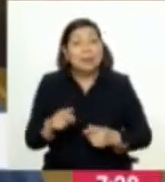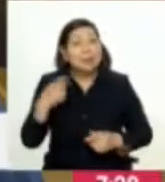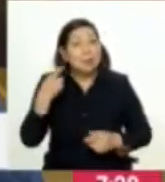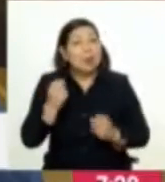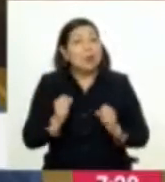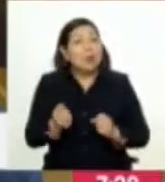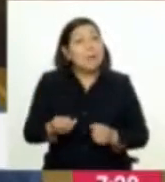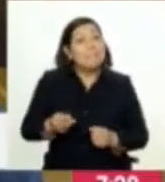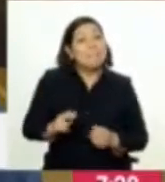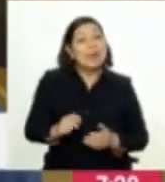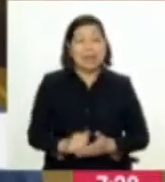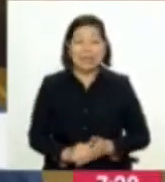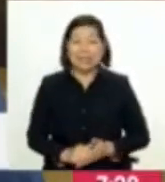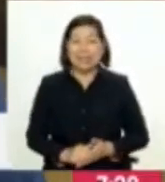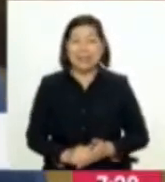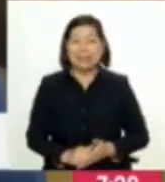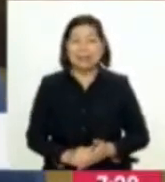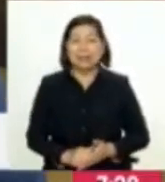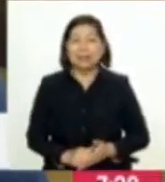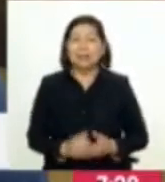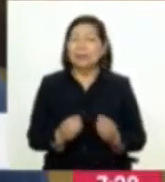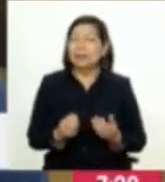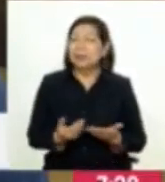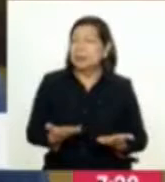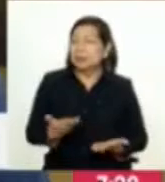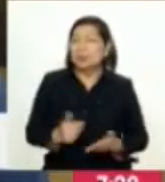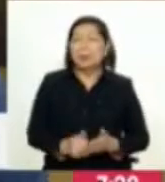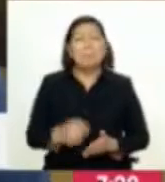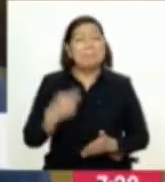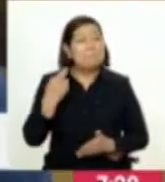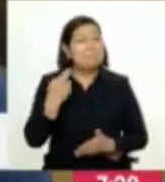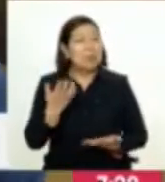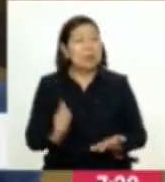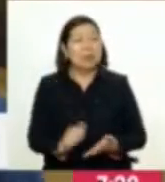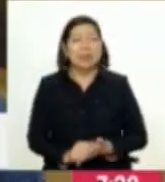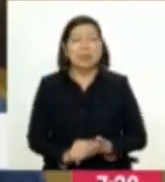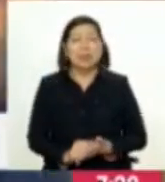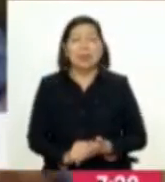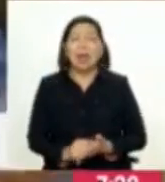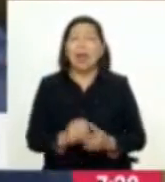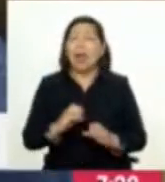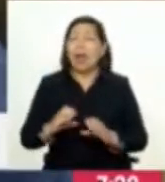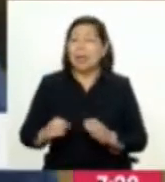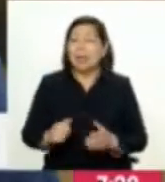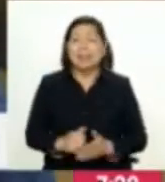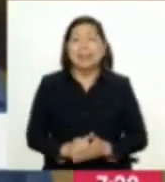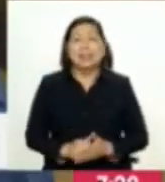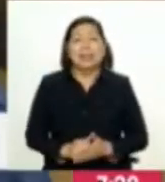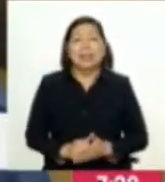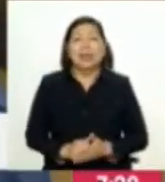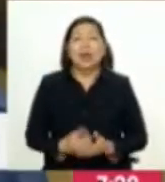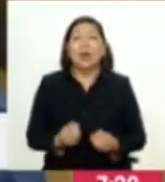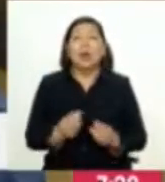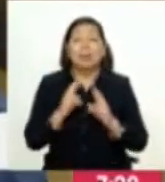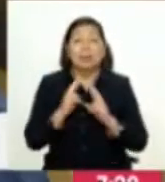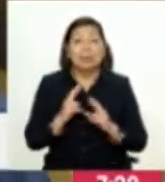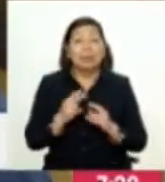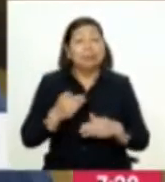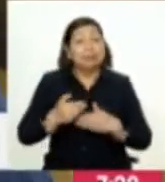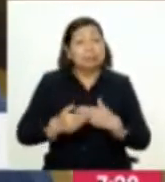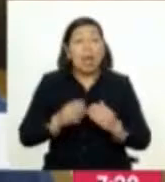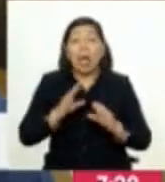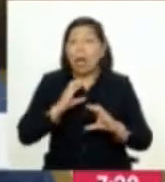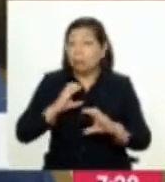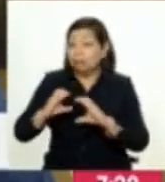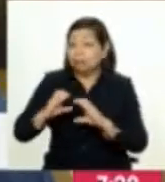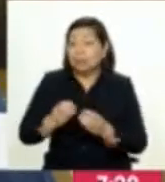políticas se implementen. Que dicho sea de paso, son políticas que han sido construidas, ¿no?, como resultado de procesos de